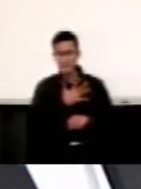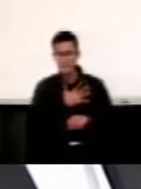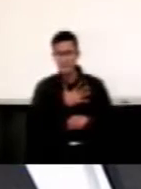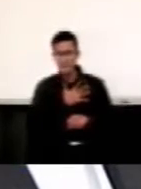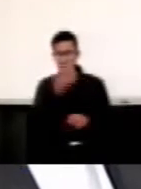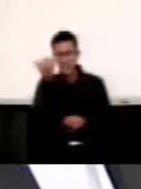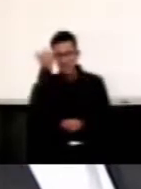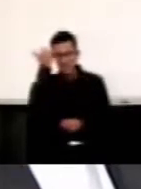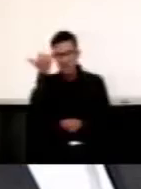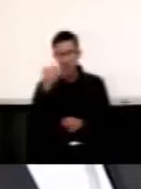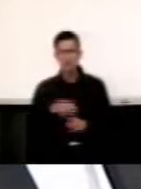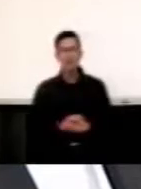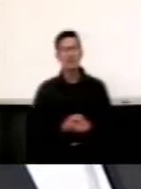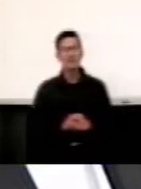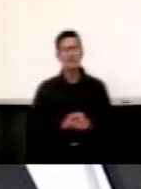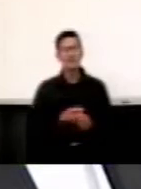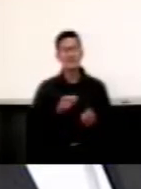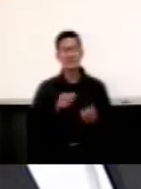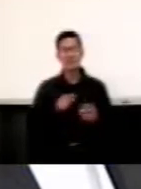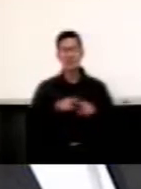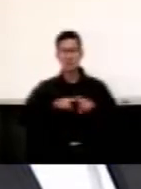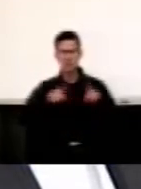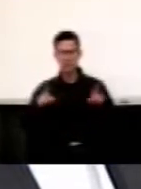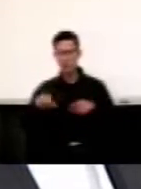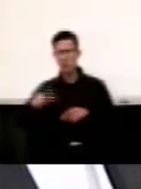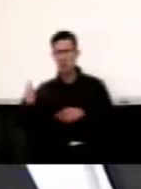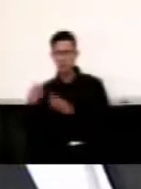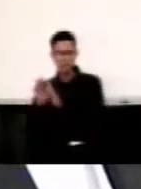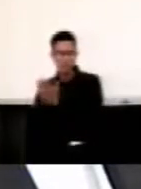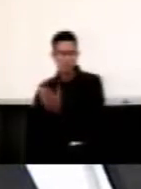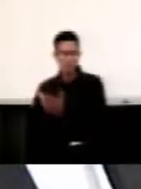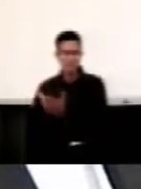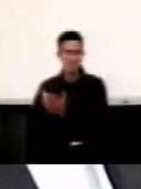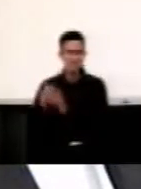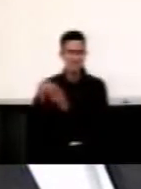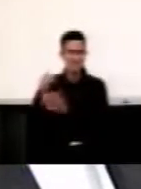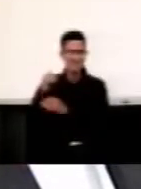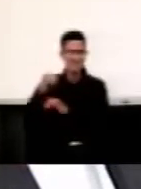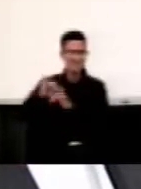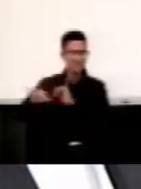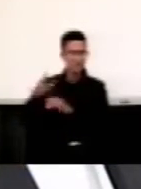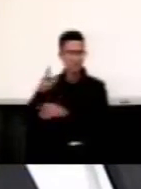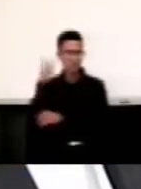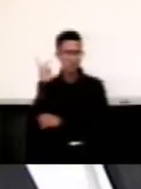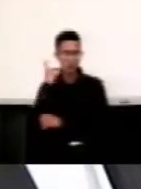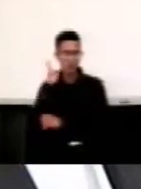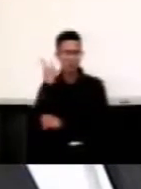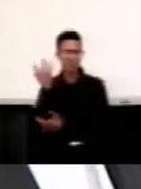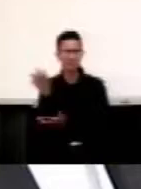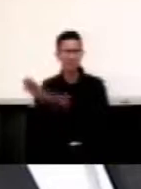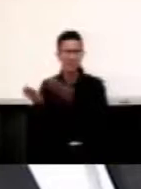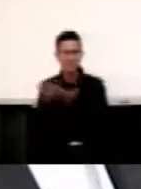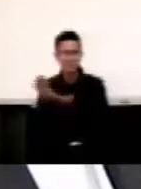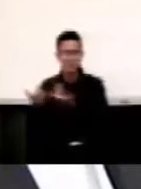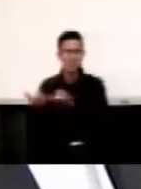libro que a diferencia de muchas otras obras de ciencia política, más que nada de estudio del sistema de partidos, que es de lo que